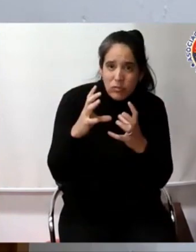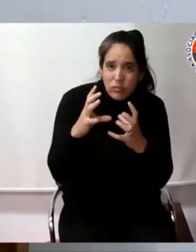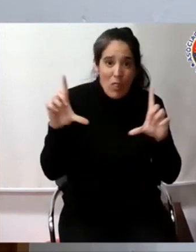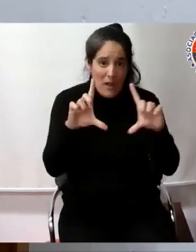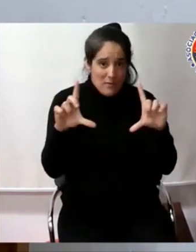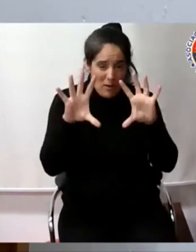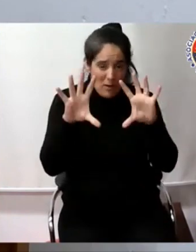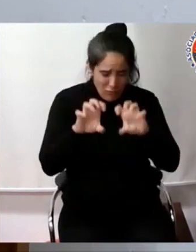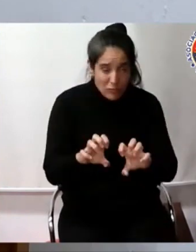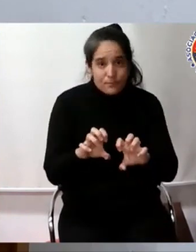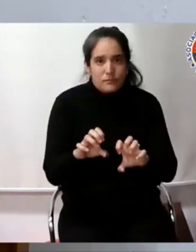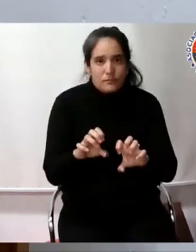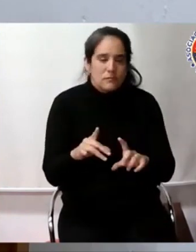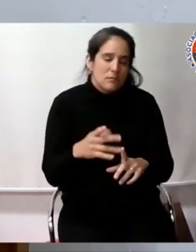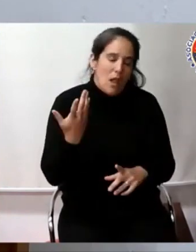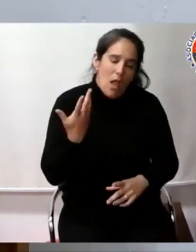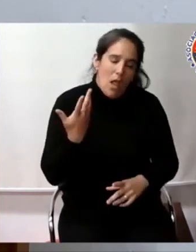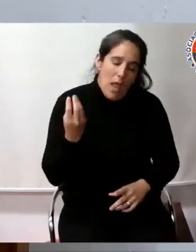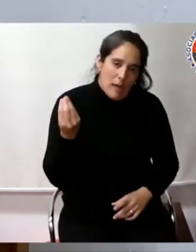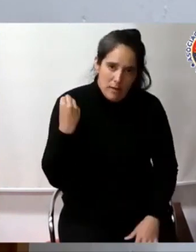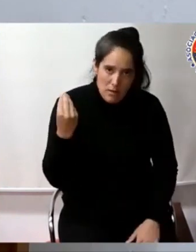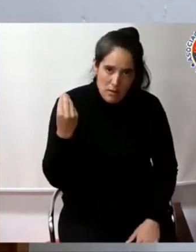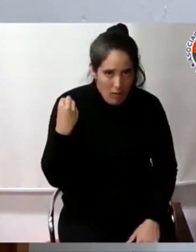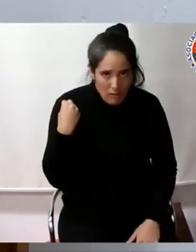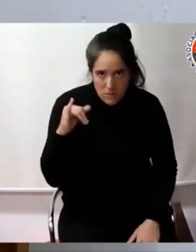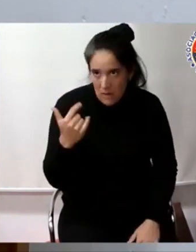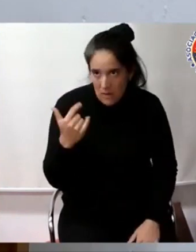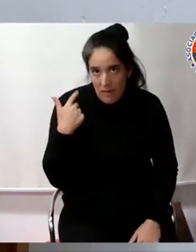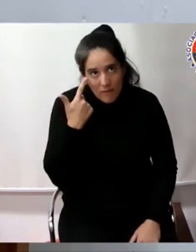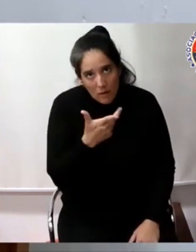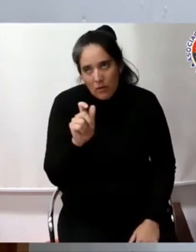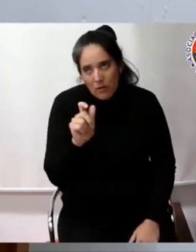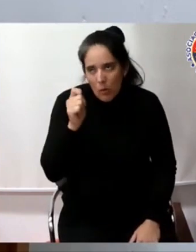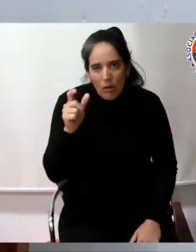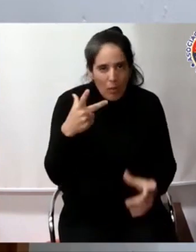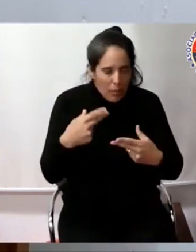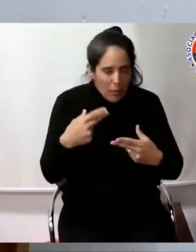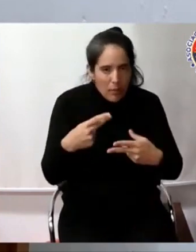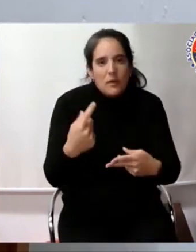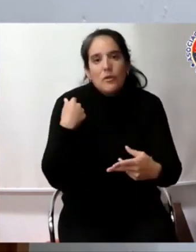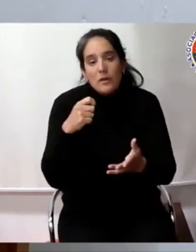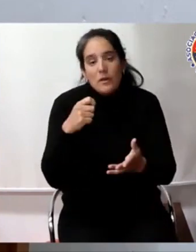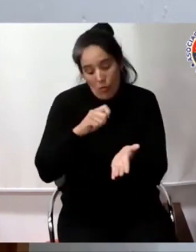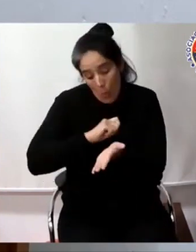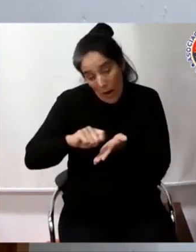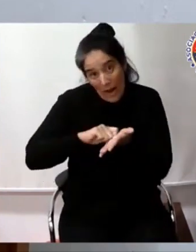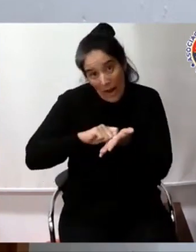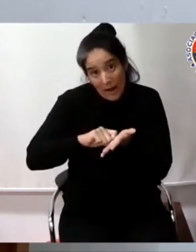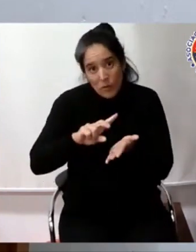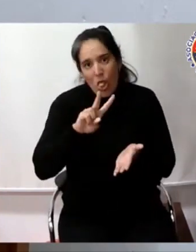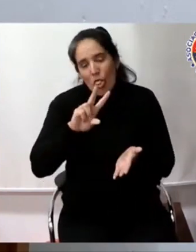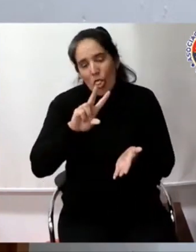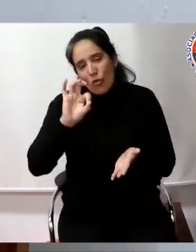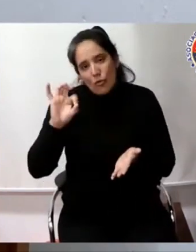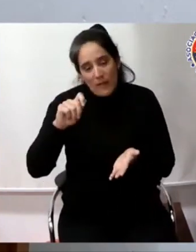cansado de esta situación han decidido hacer una carta que juntaron el entorno de las 200